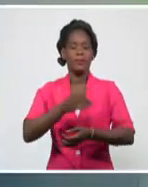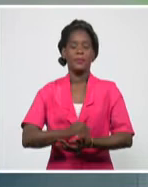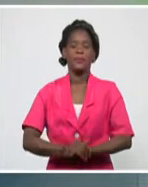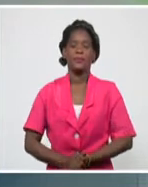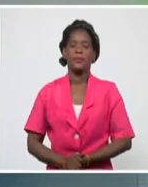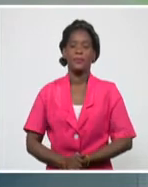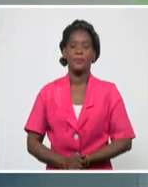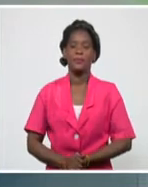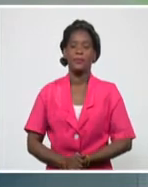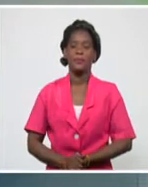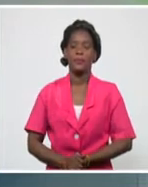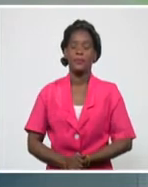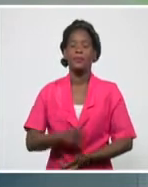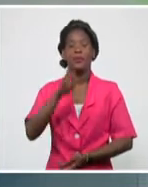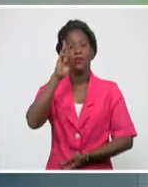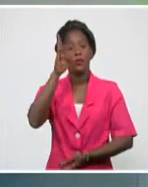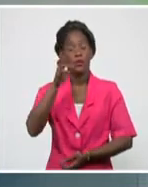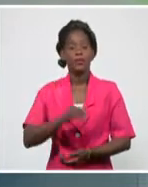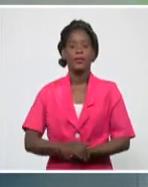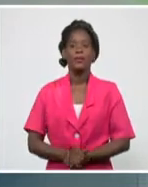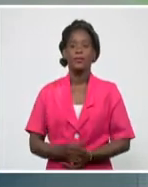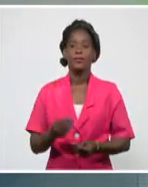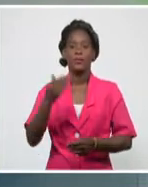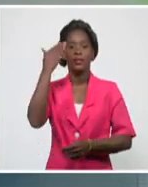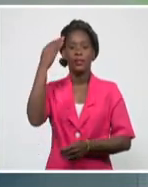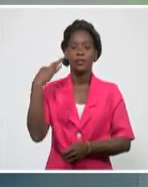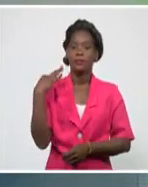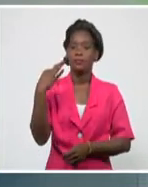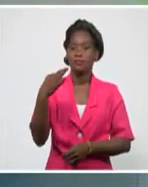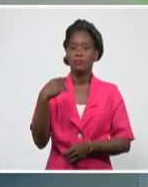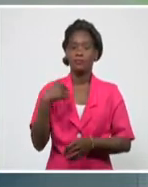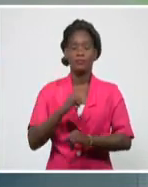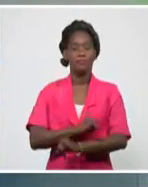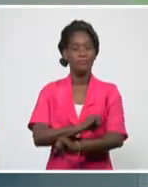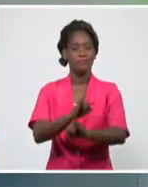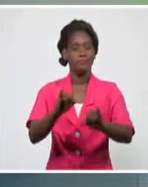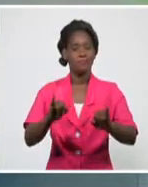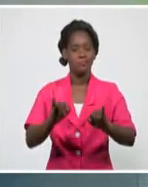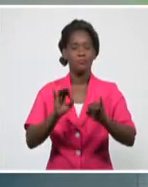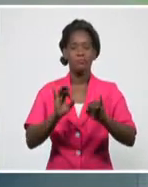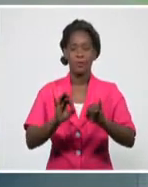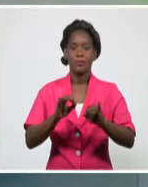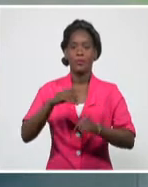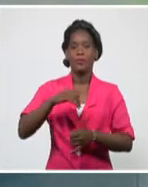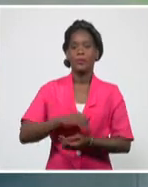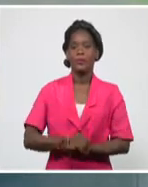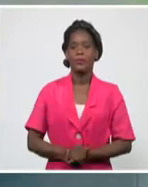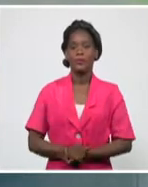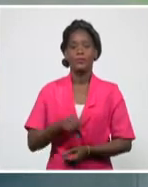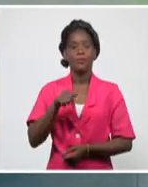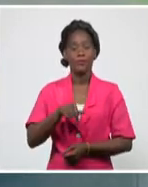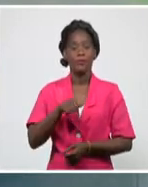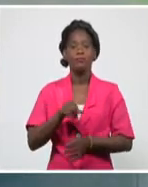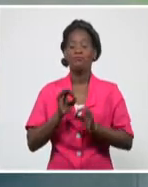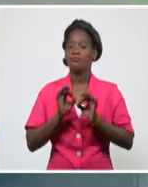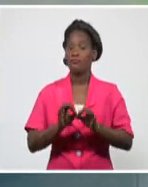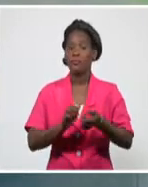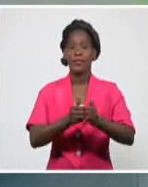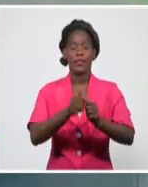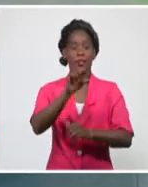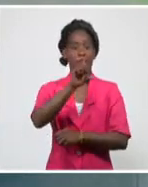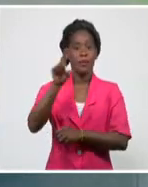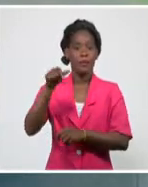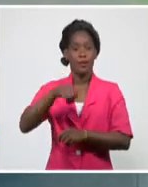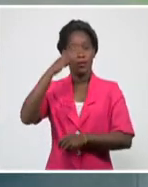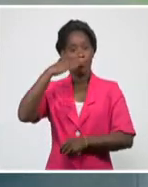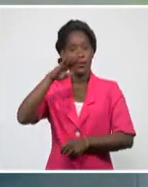Un saludo para ti, Andy. Muchísimas gracias por este contacto informativo con la más occidental de la provincia. Efectivamente, el movimiento deportivo cubano se